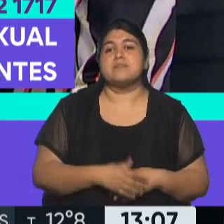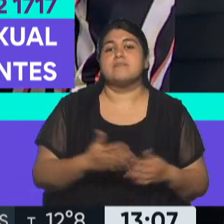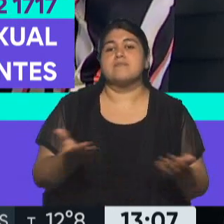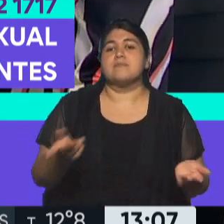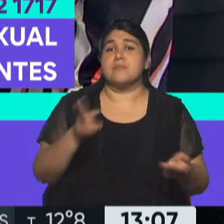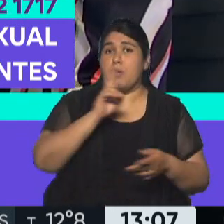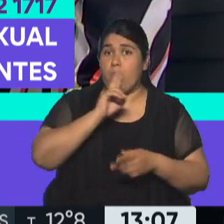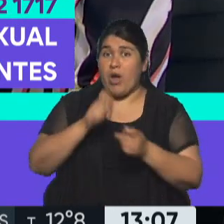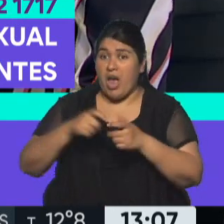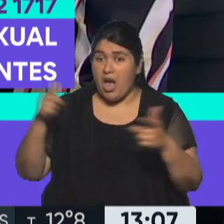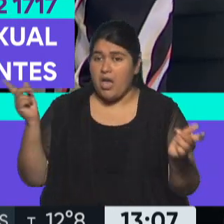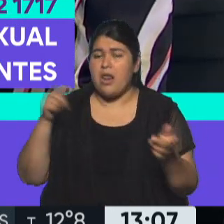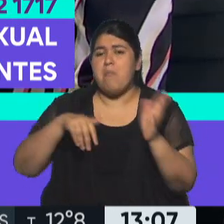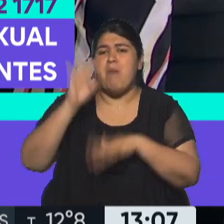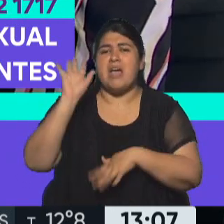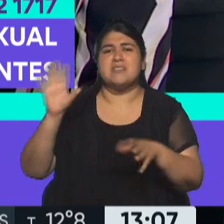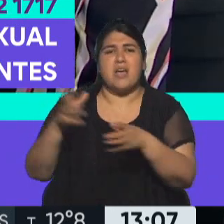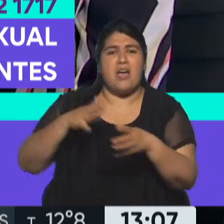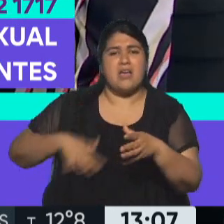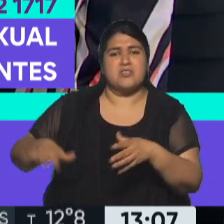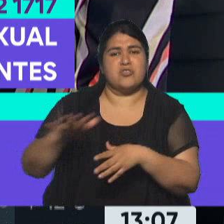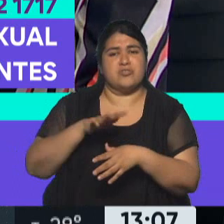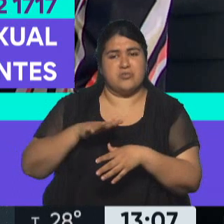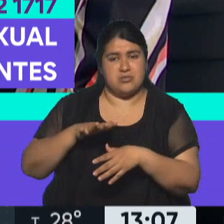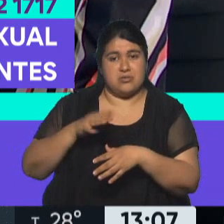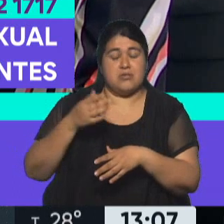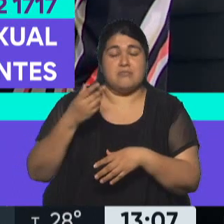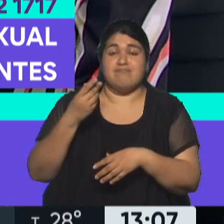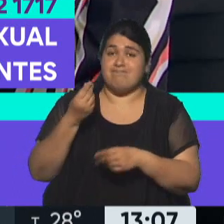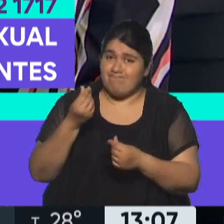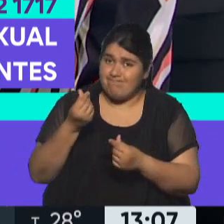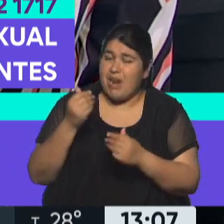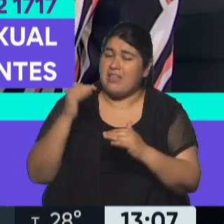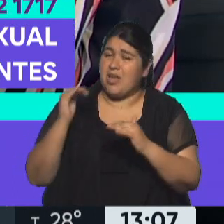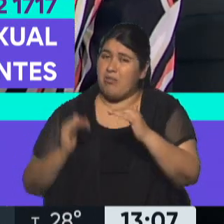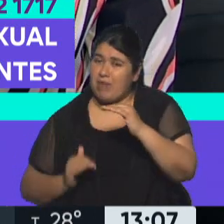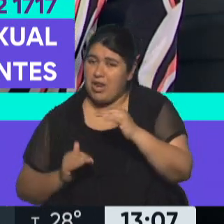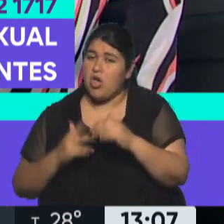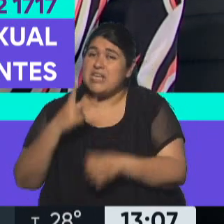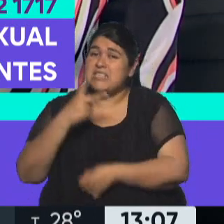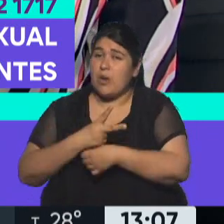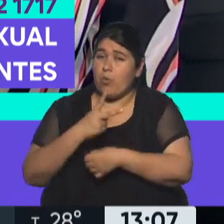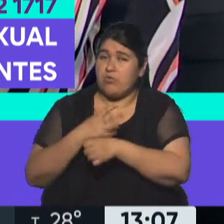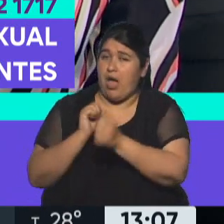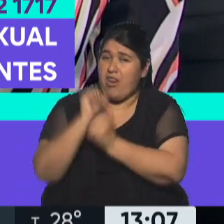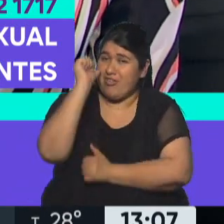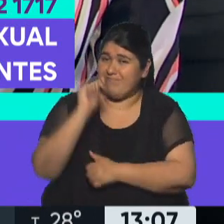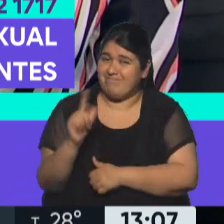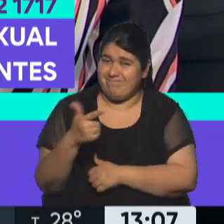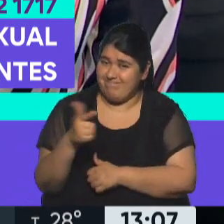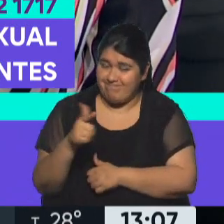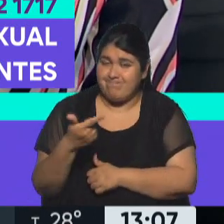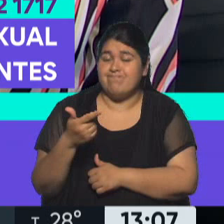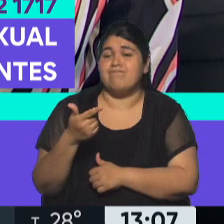porcentaje muy alto pertenecía a sectores socioeconómicos más bajos, con estudios secundarios incompletos y un dato